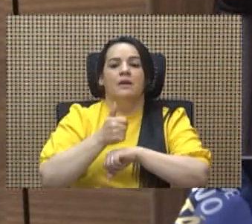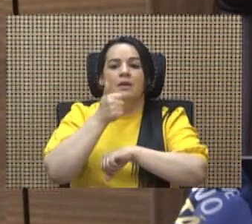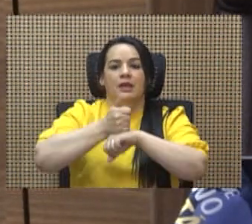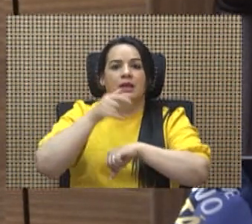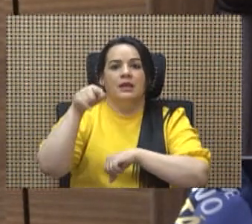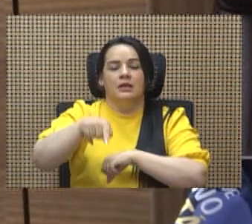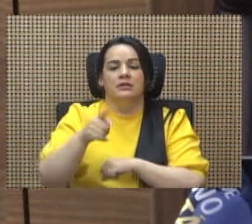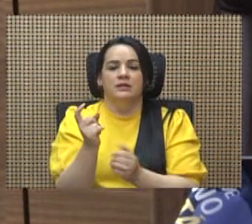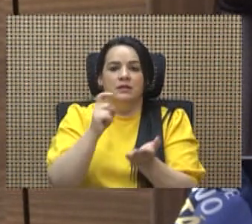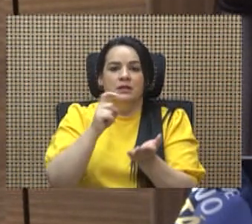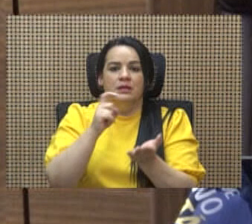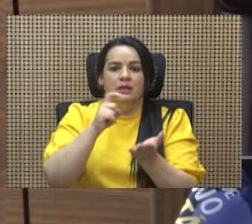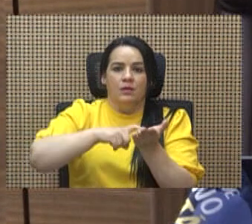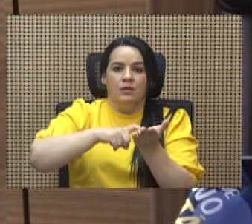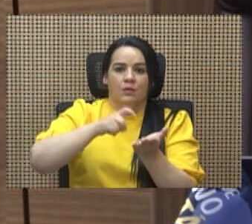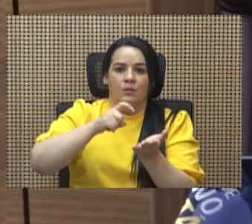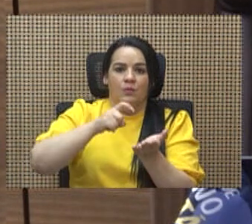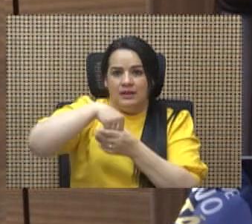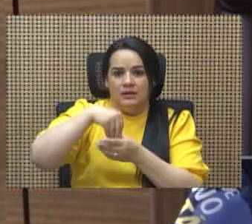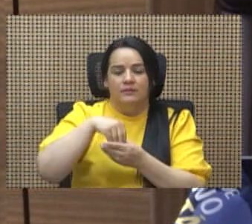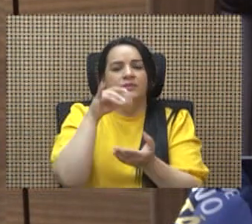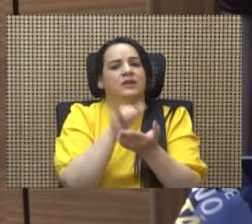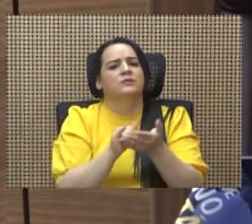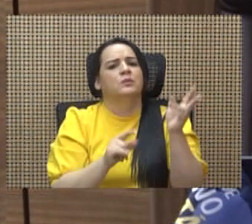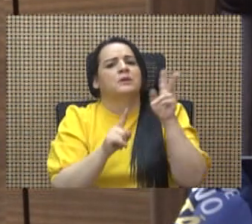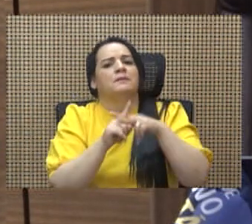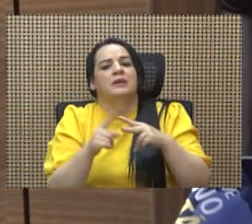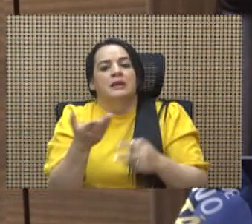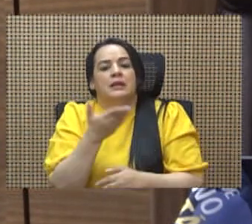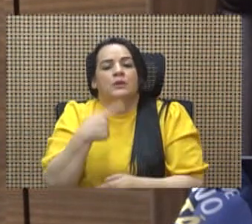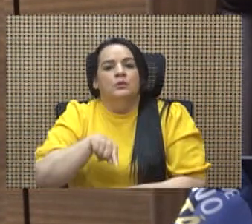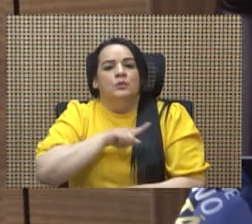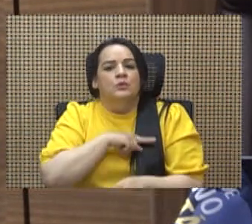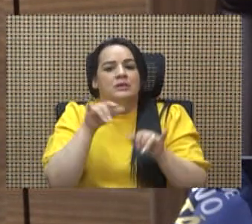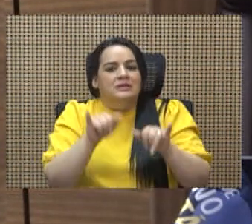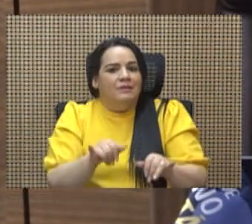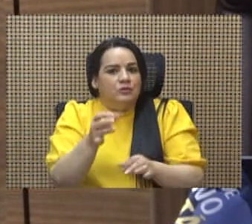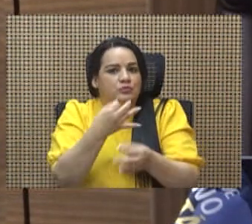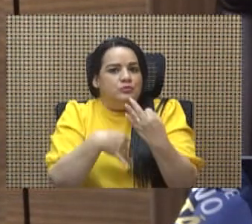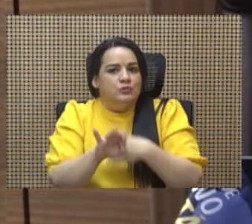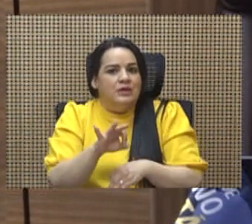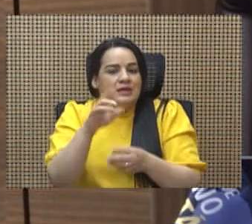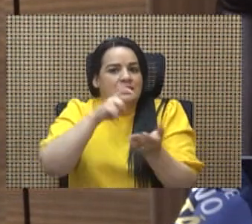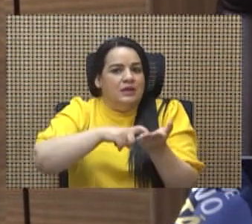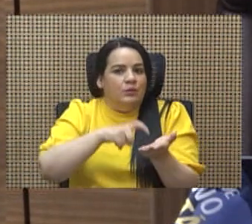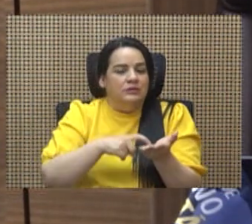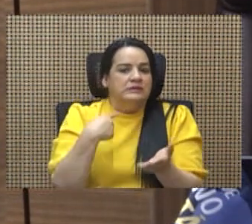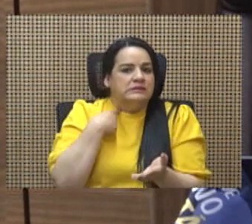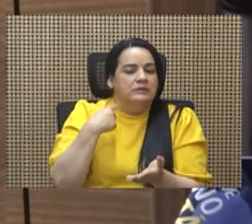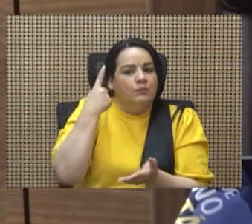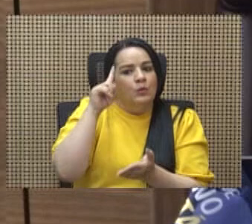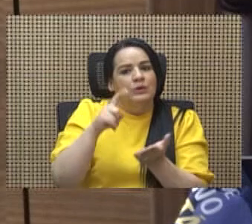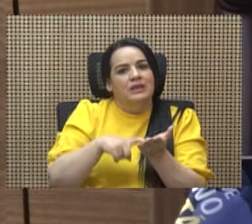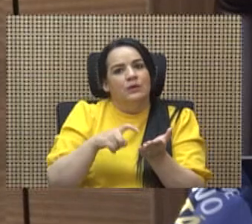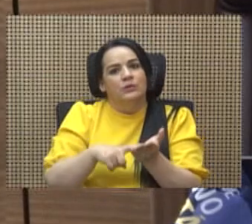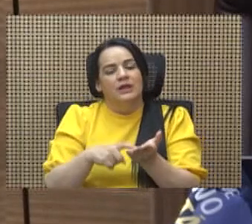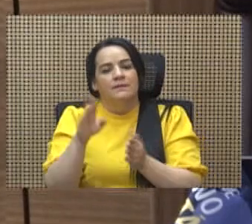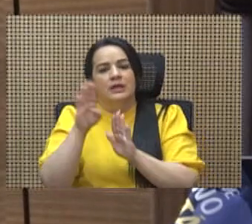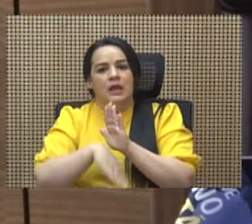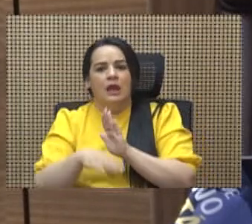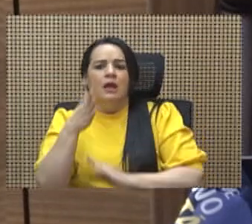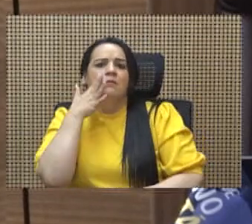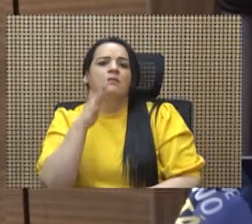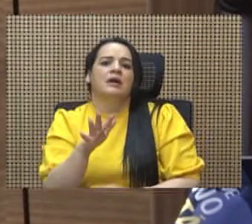interna esto implica que estamos sustituyendo deuda cara por deuda barata esto Me parece bien